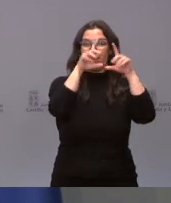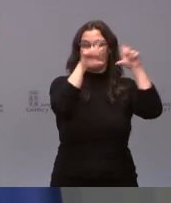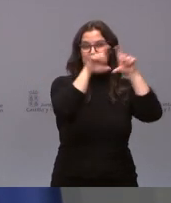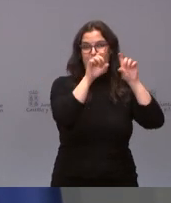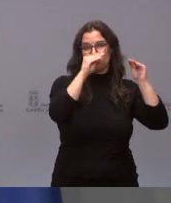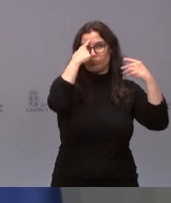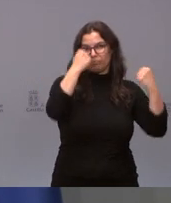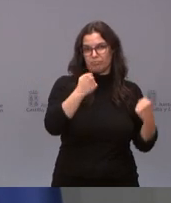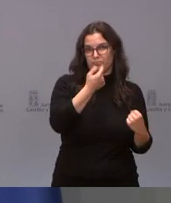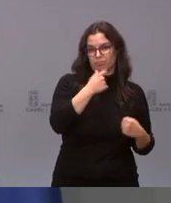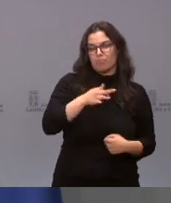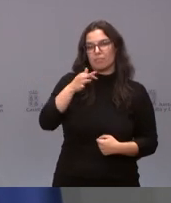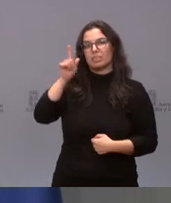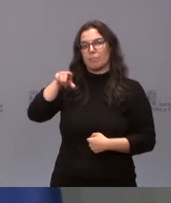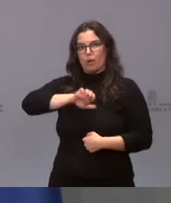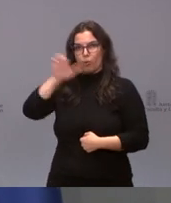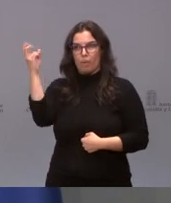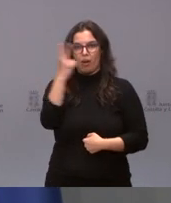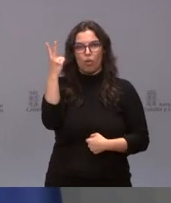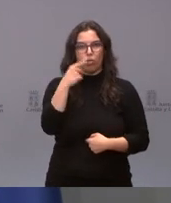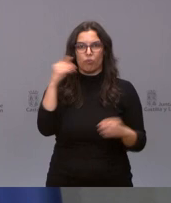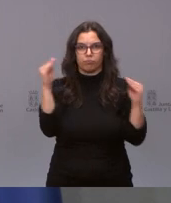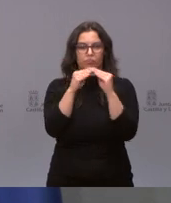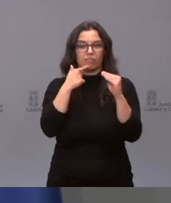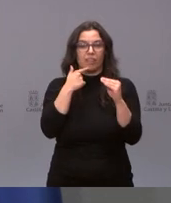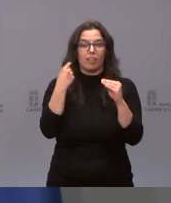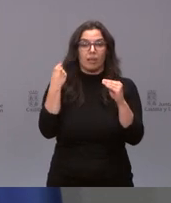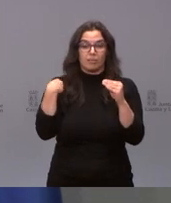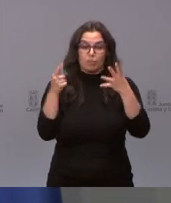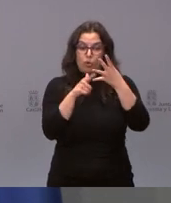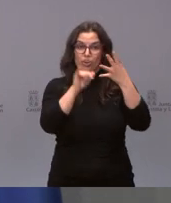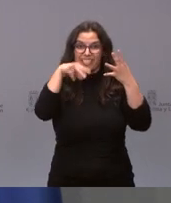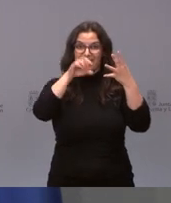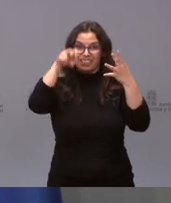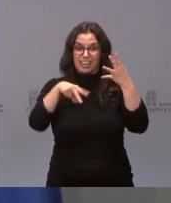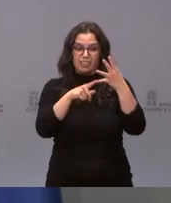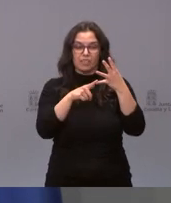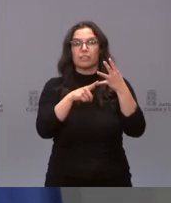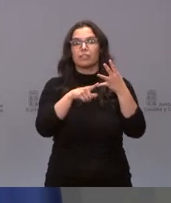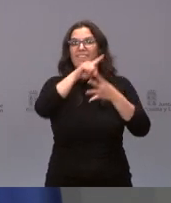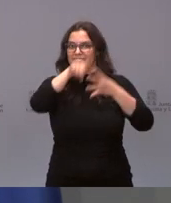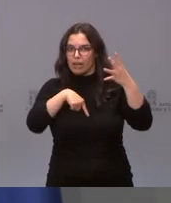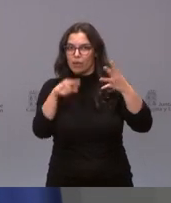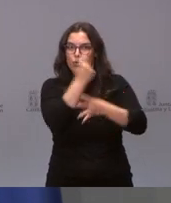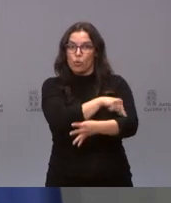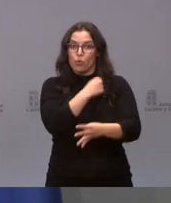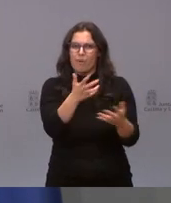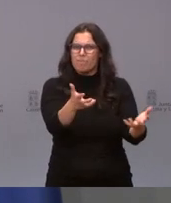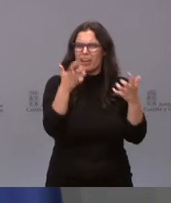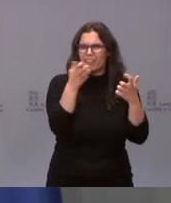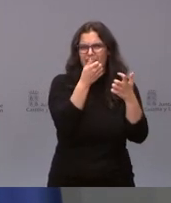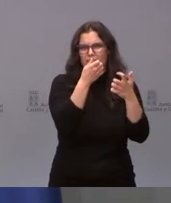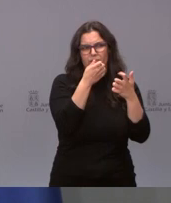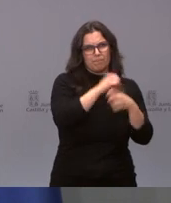la ema ambas agencias determinaron que los beneficios de las vacunas de estas vacunas son muchísimo